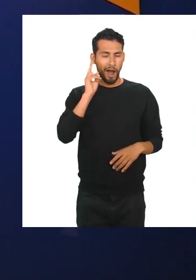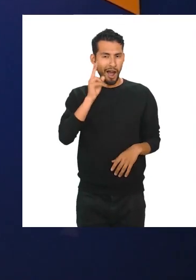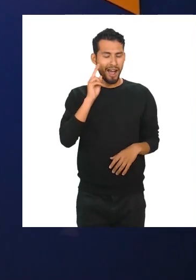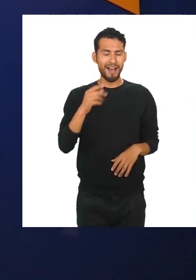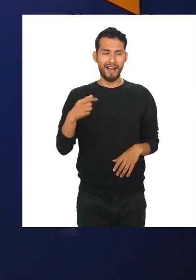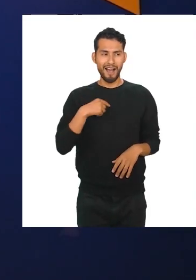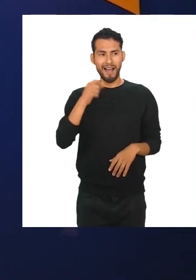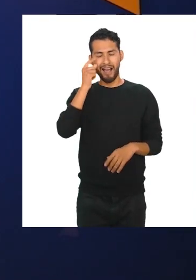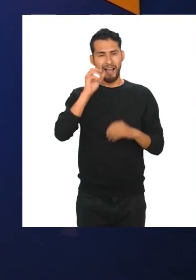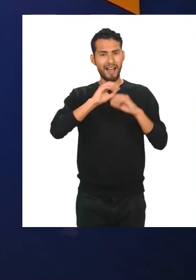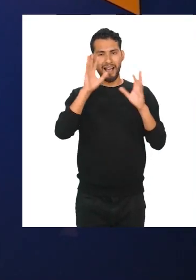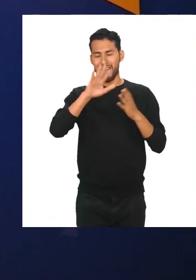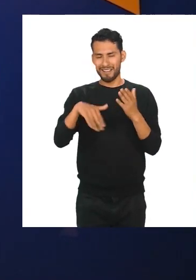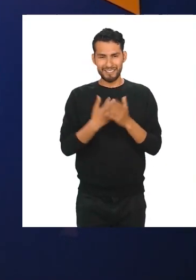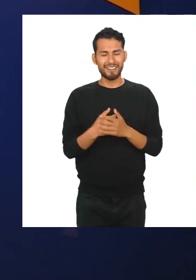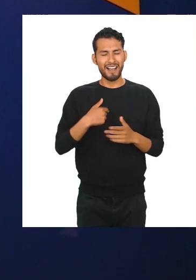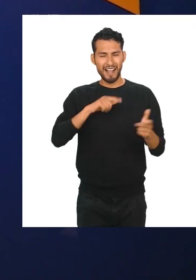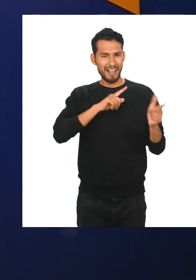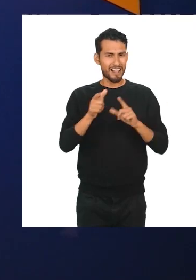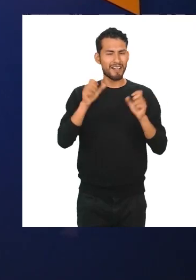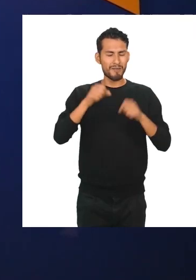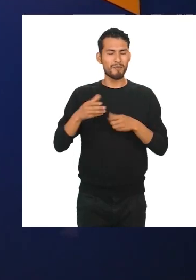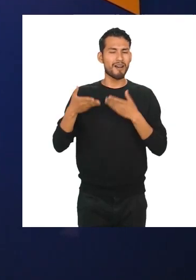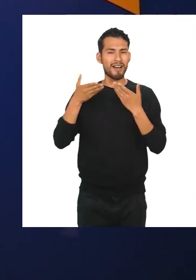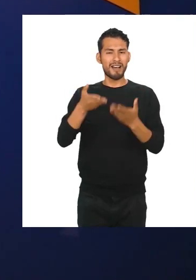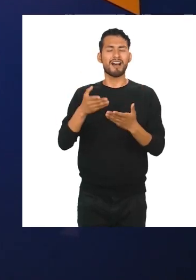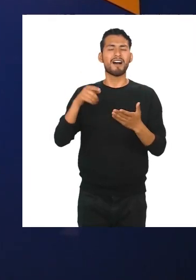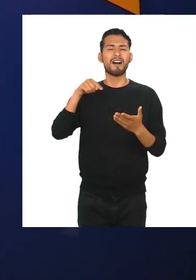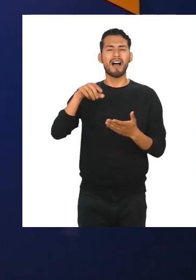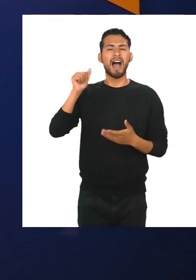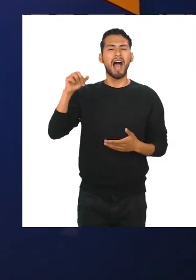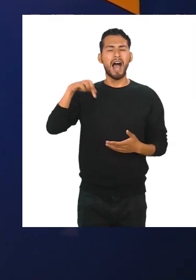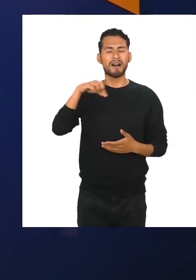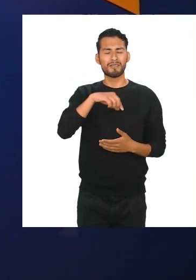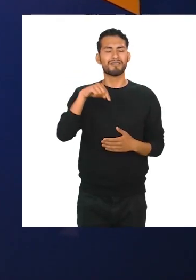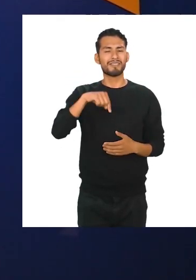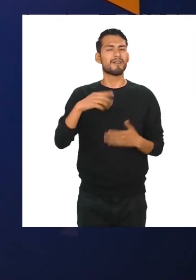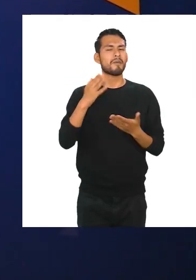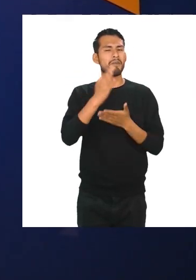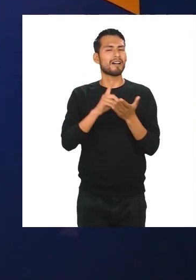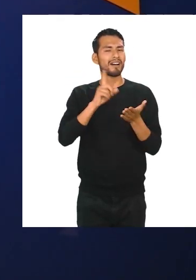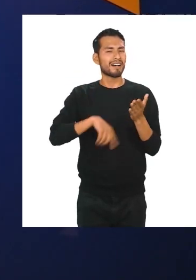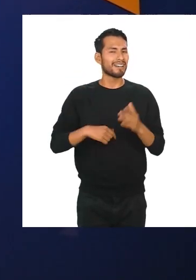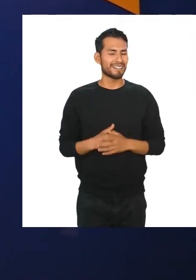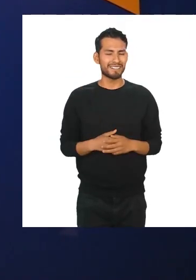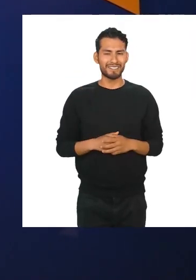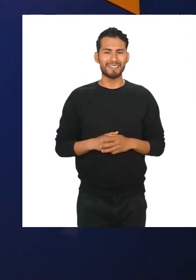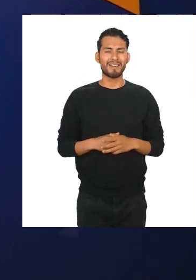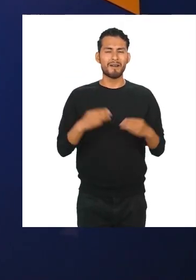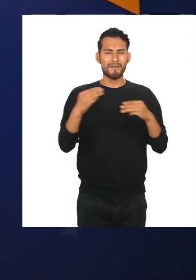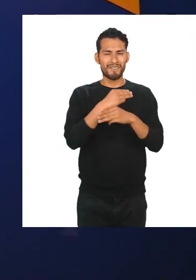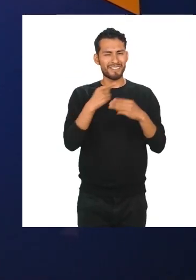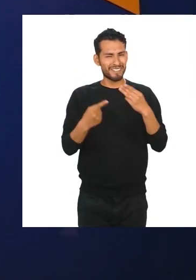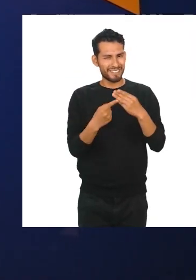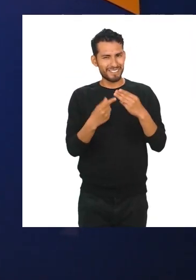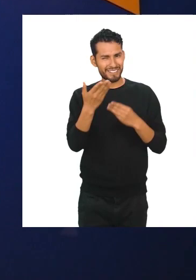25,94. ¡Wow, profesor! Entendí todo. Ahora sí estoy lista para presentarles la aplicación que les traje en mi querido